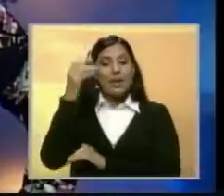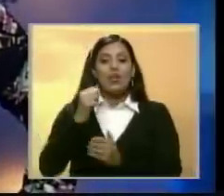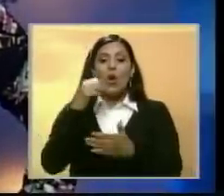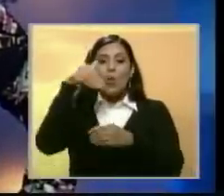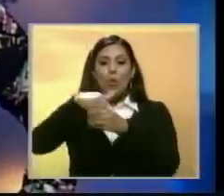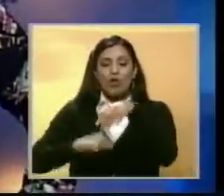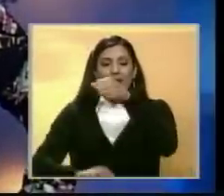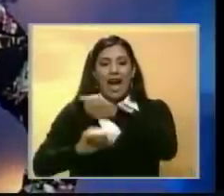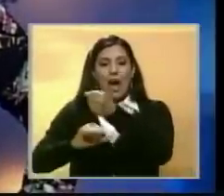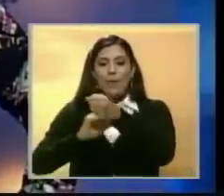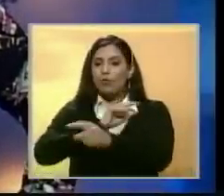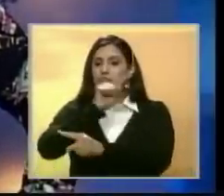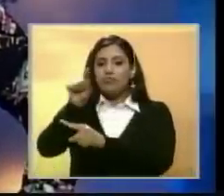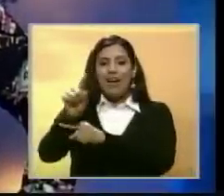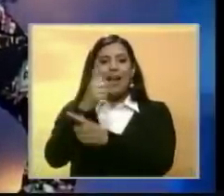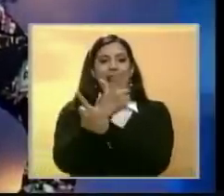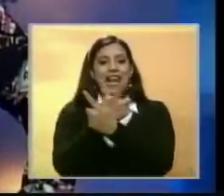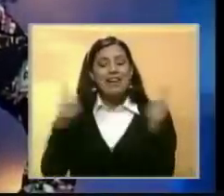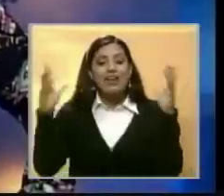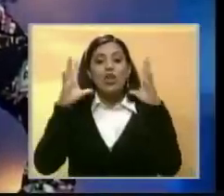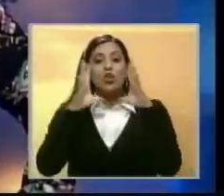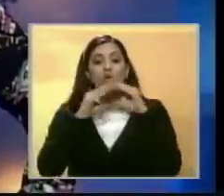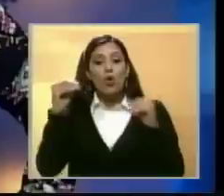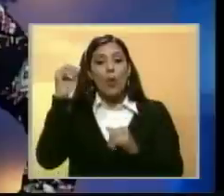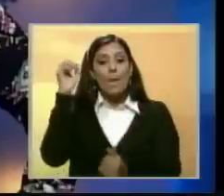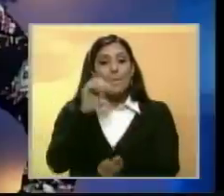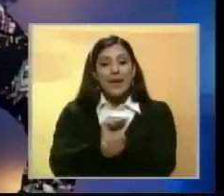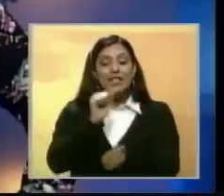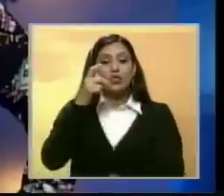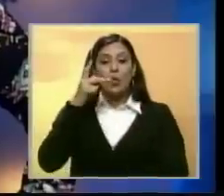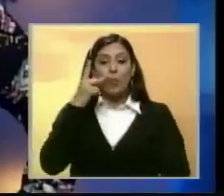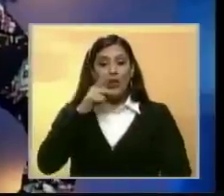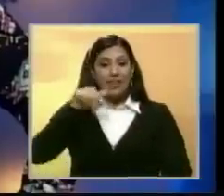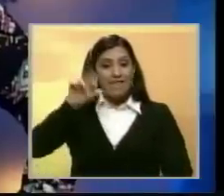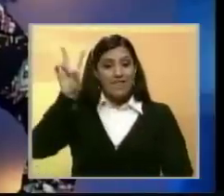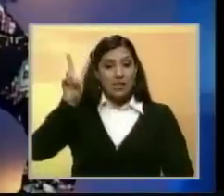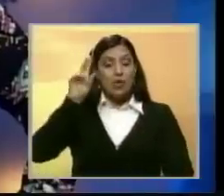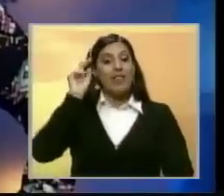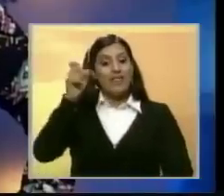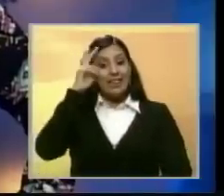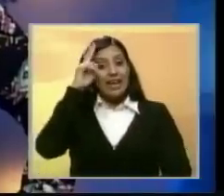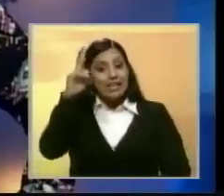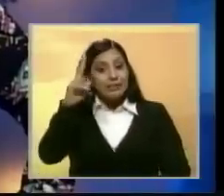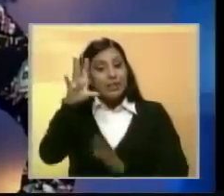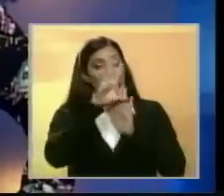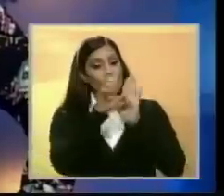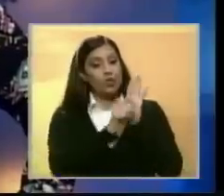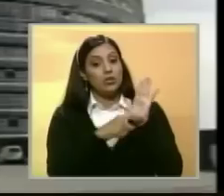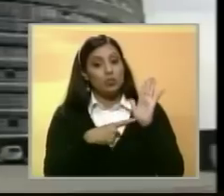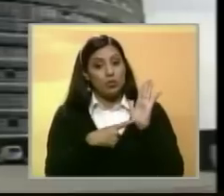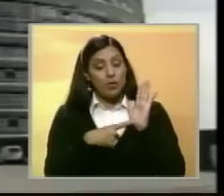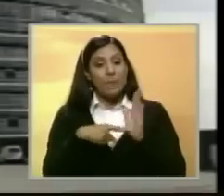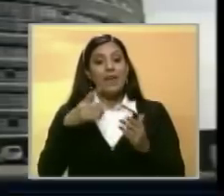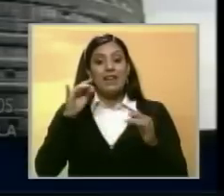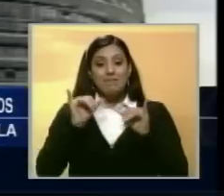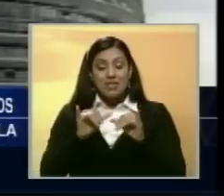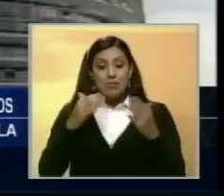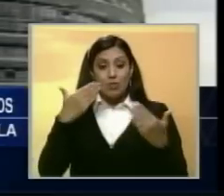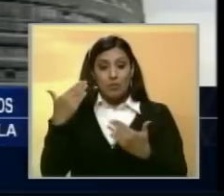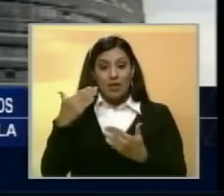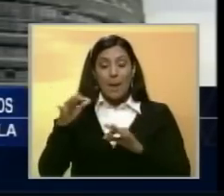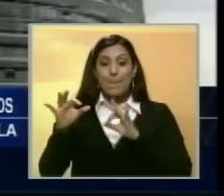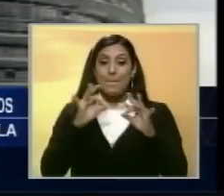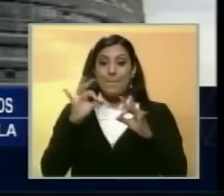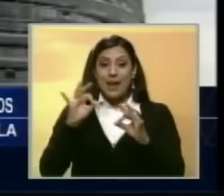una resolución para exigir la liberación de todos los presos políticos en Venezuela, así como el respeto a la Constitución. Asimismo, la medida que